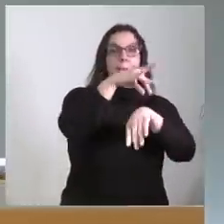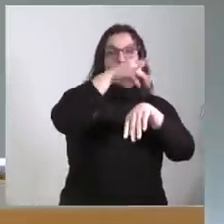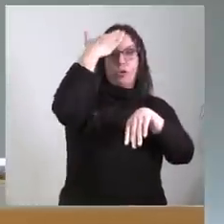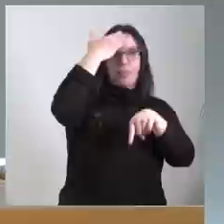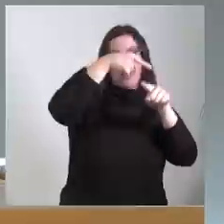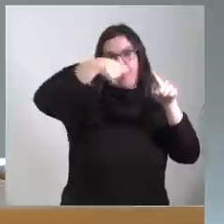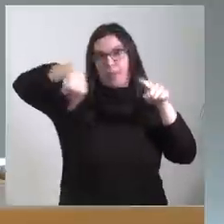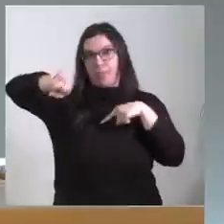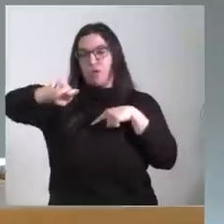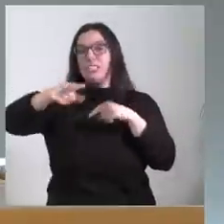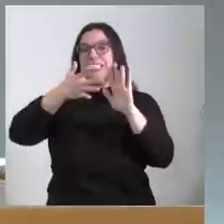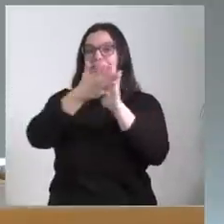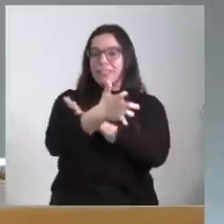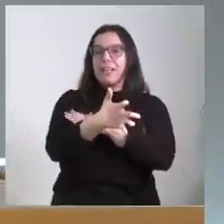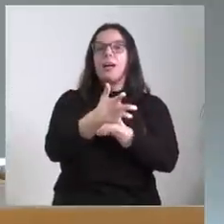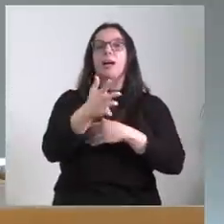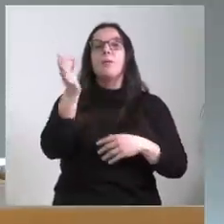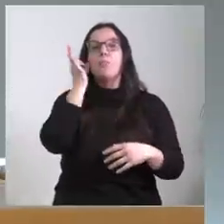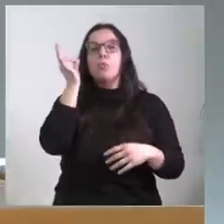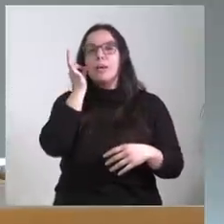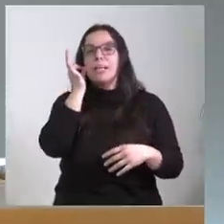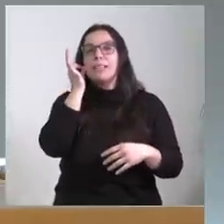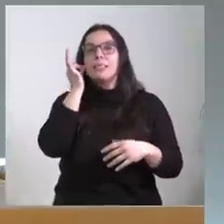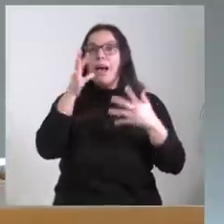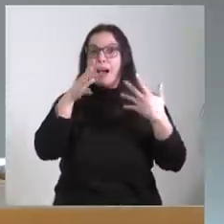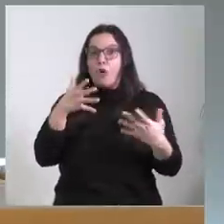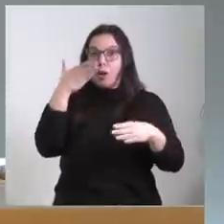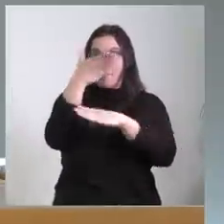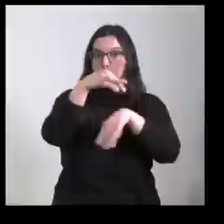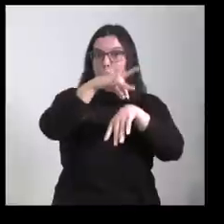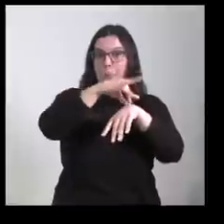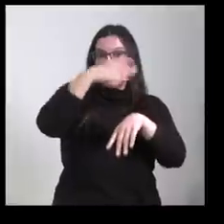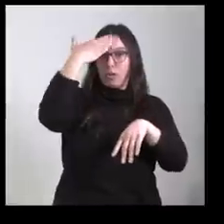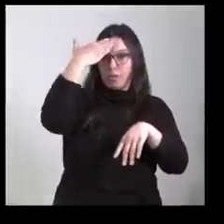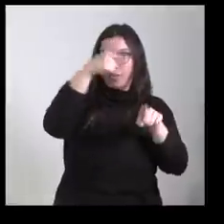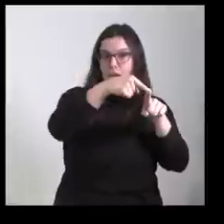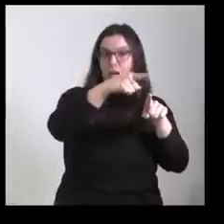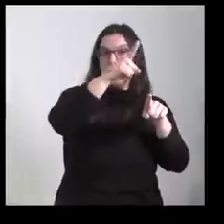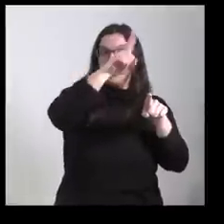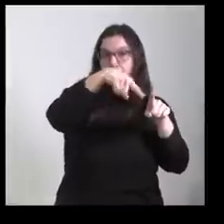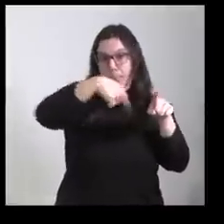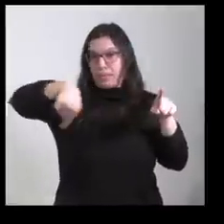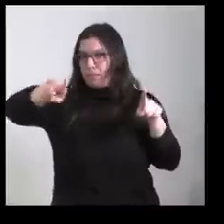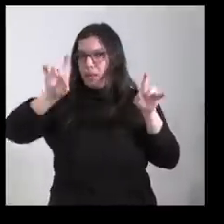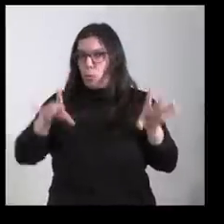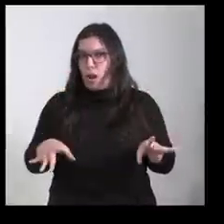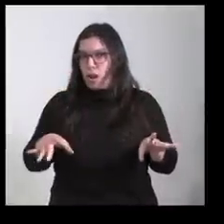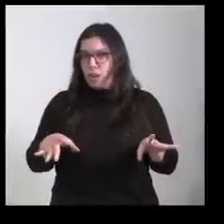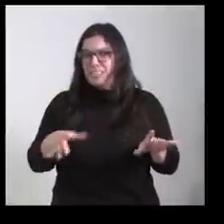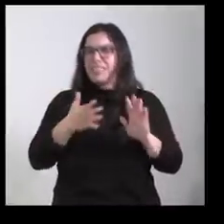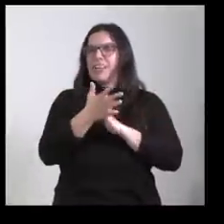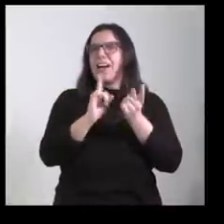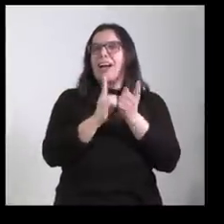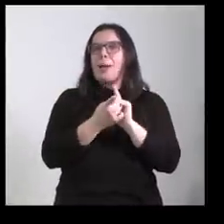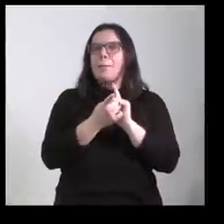entiendo que las mujeres que acudan actualmente al médico de atención primaria también serán derivadas de manera natural no sé qué cambio